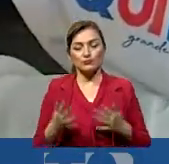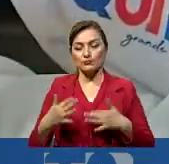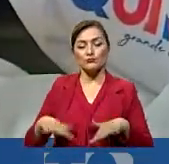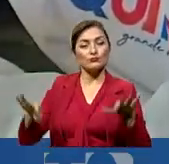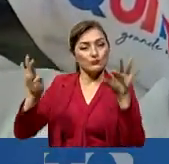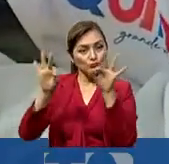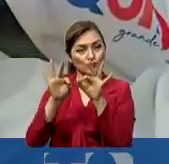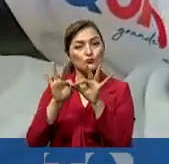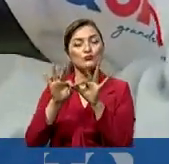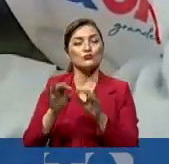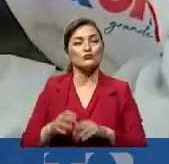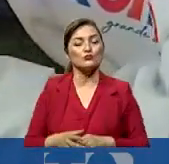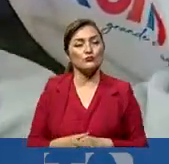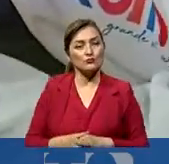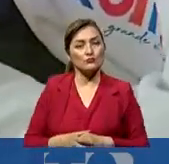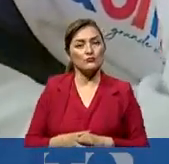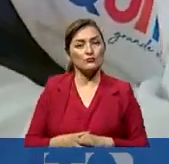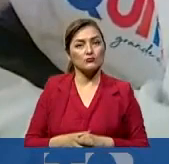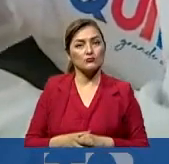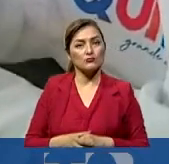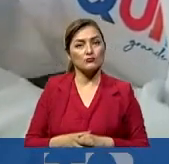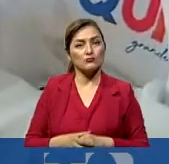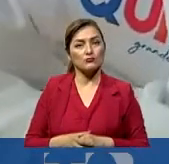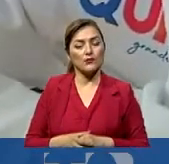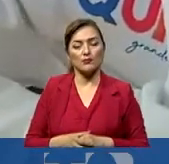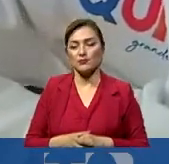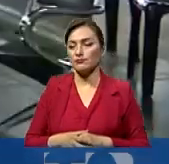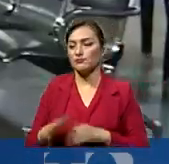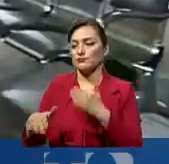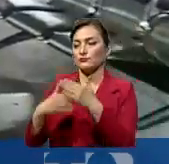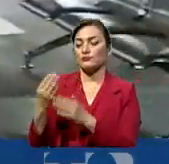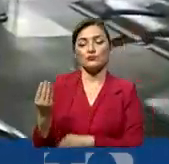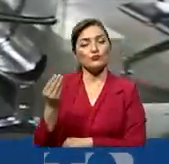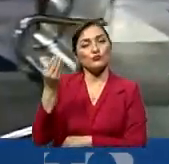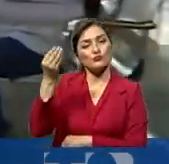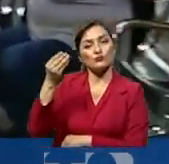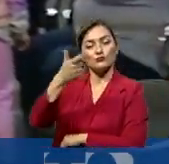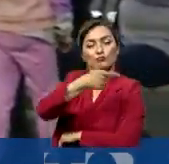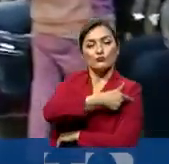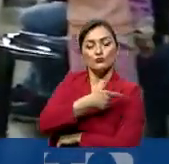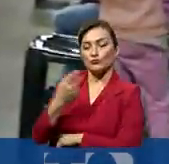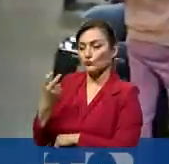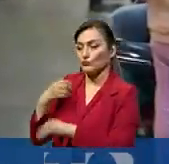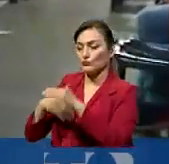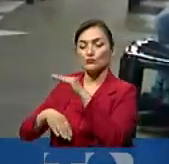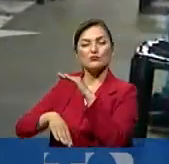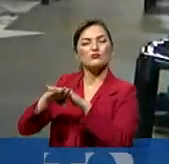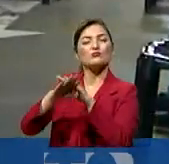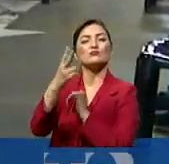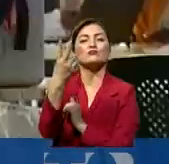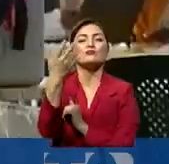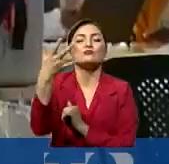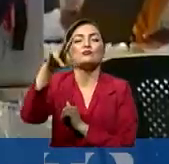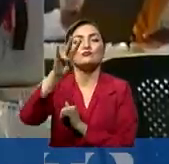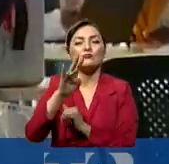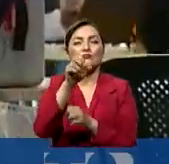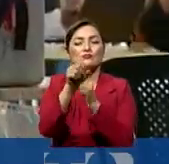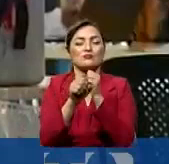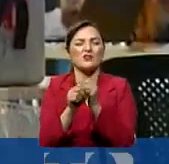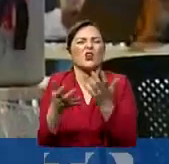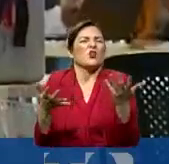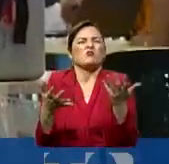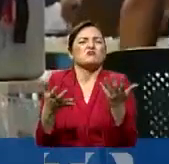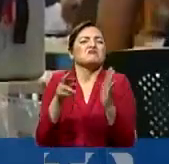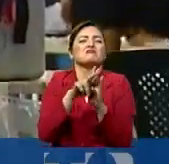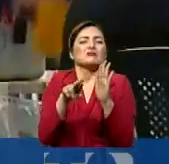lunes estamos colocando la dosis de refuerzo en todos los adolescentes desde los 12 a los 17 años, siempre y cuando hayan cumplido 6 meses